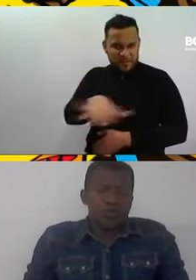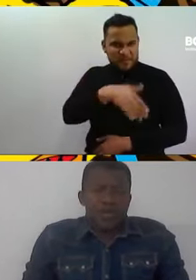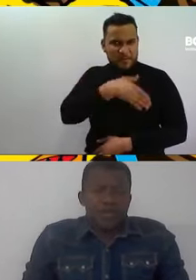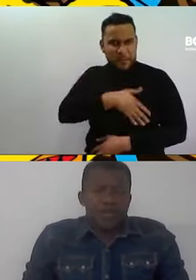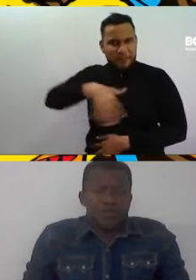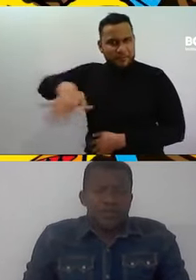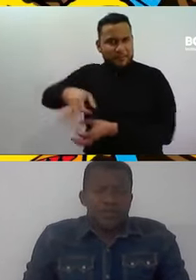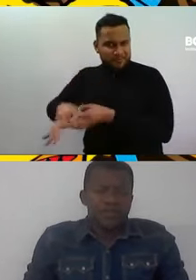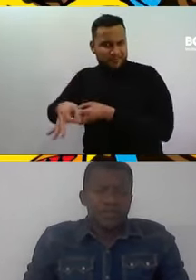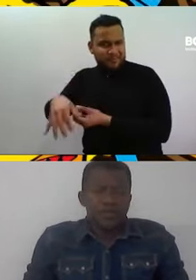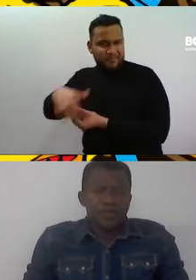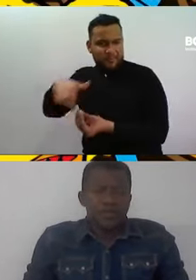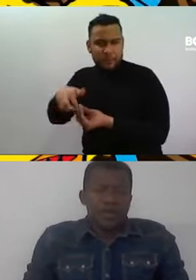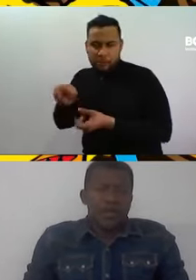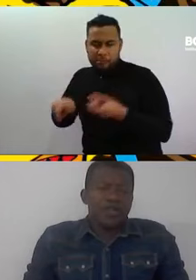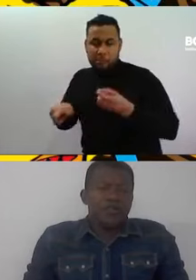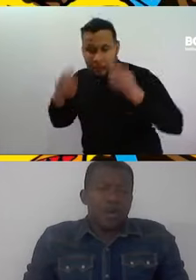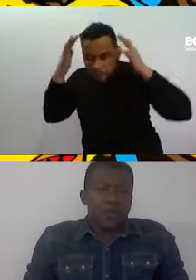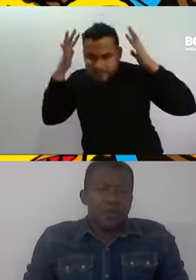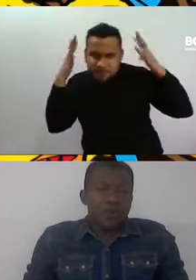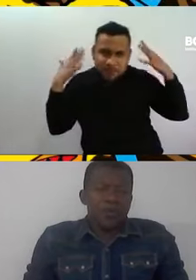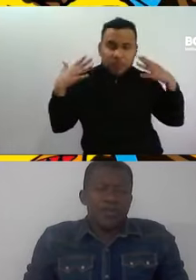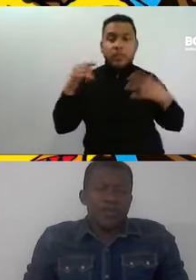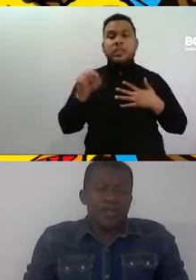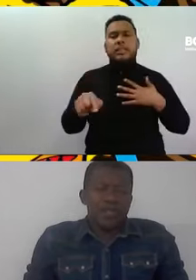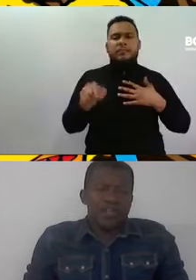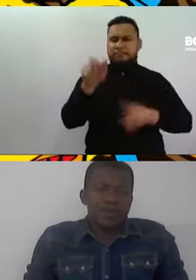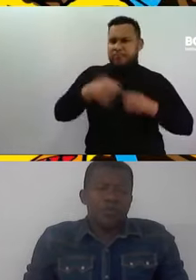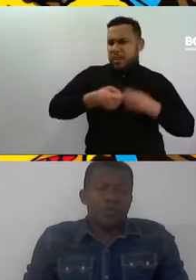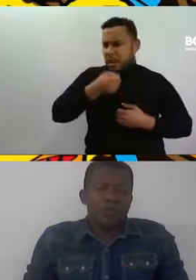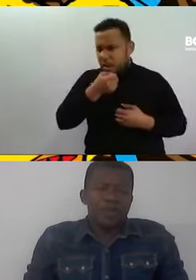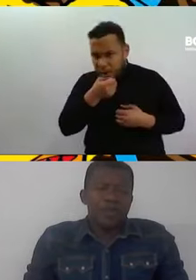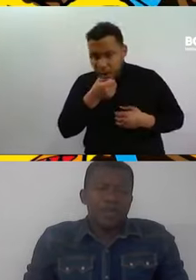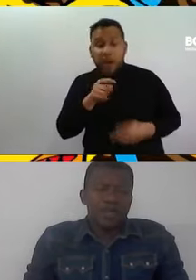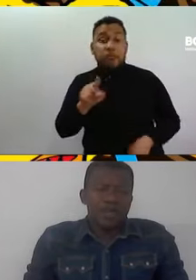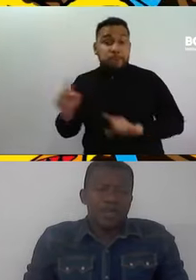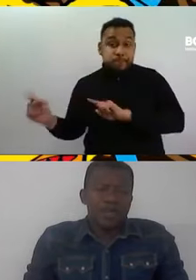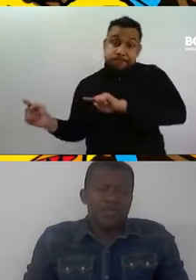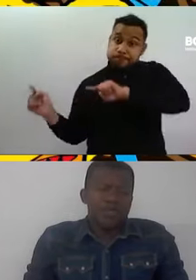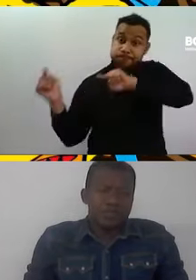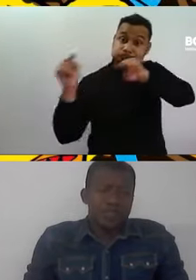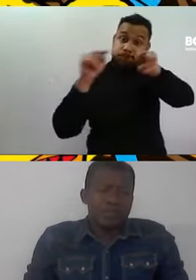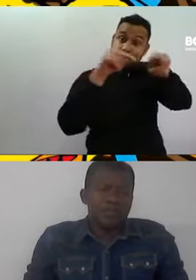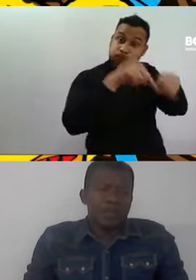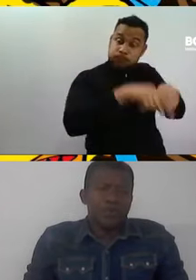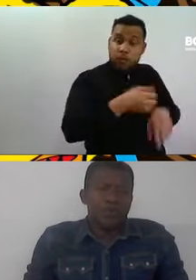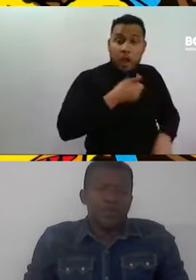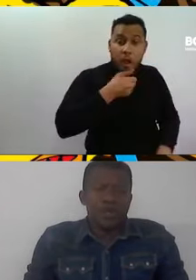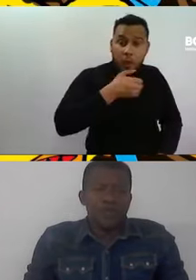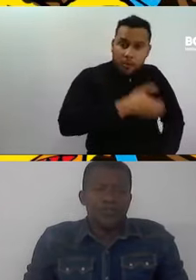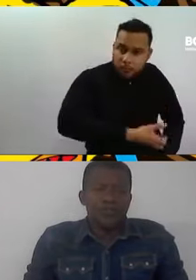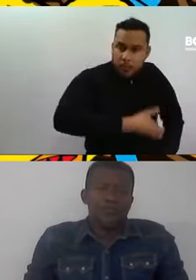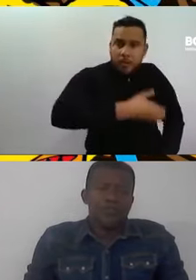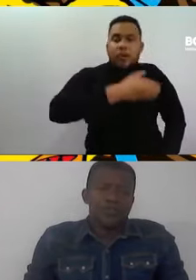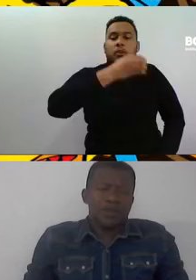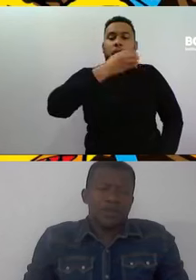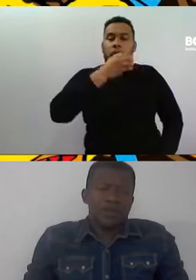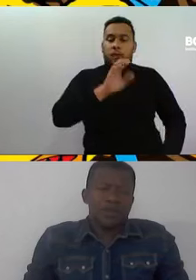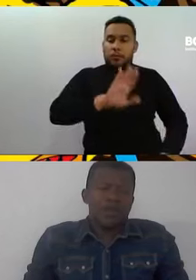muchos cantantes han ido a beber de las aguas primigenias de nuestras